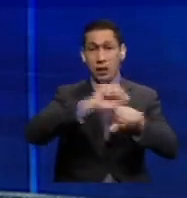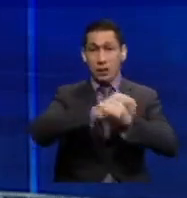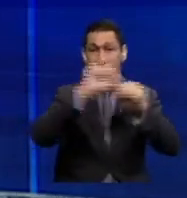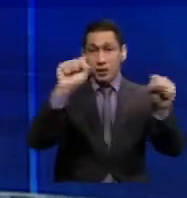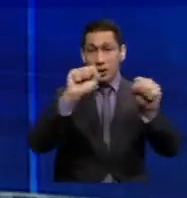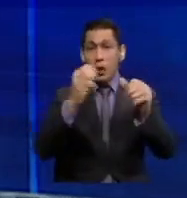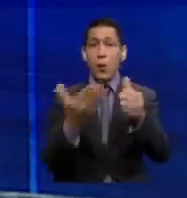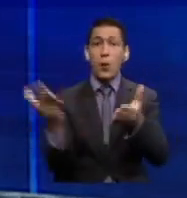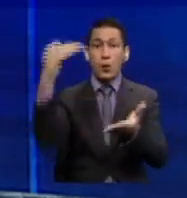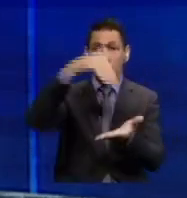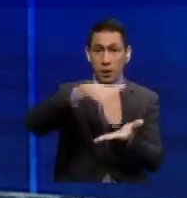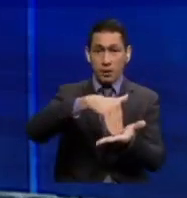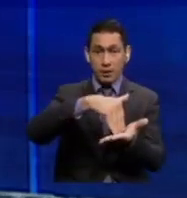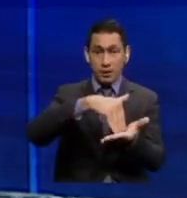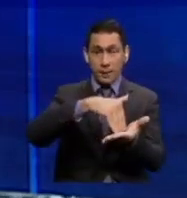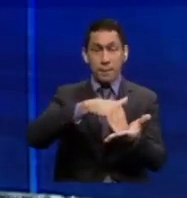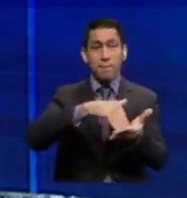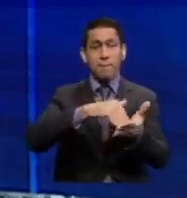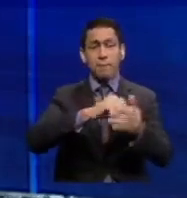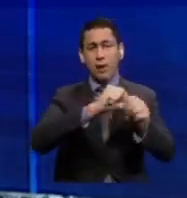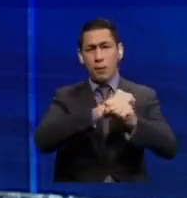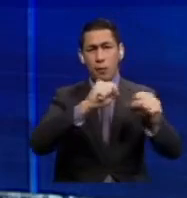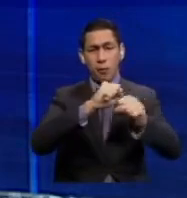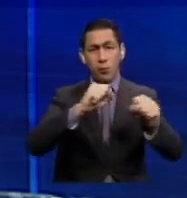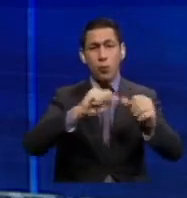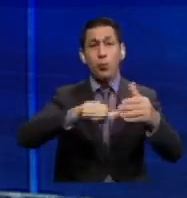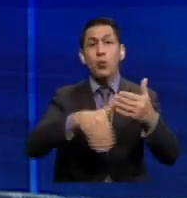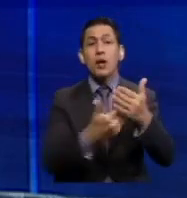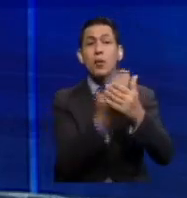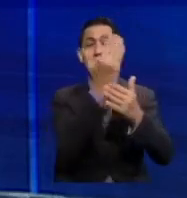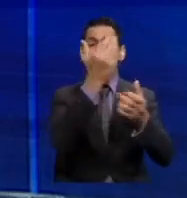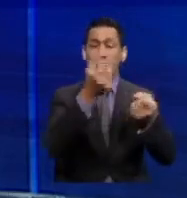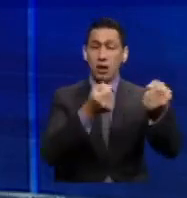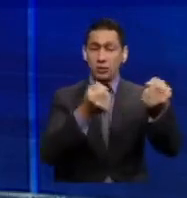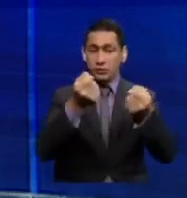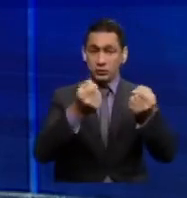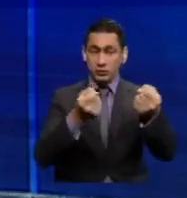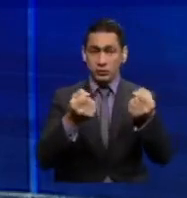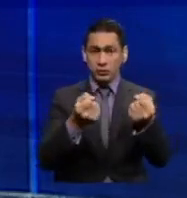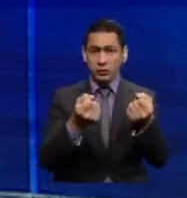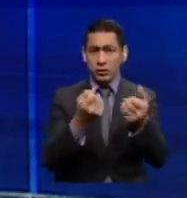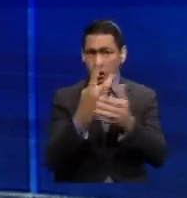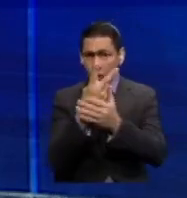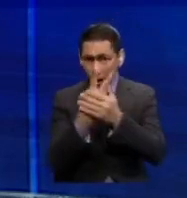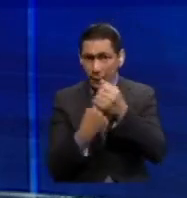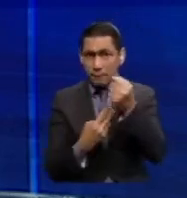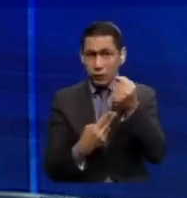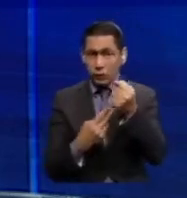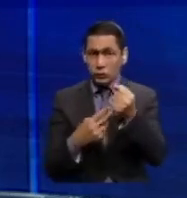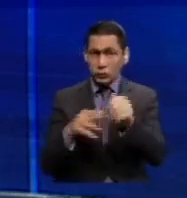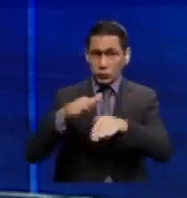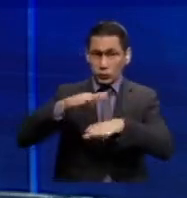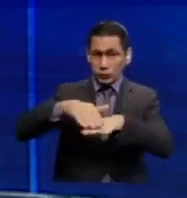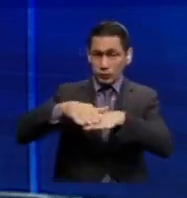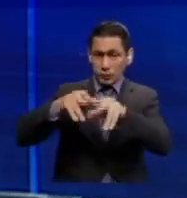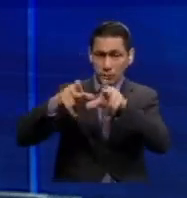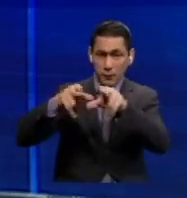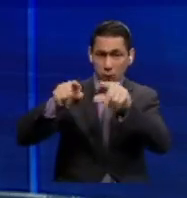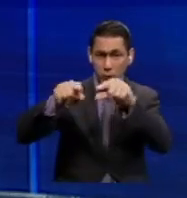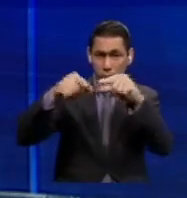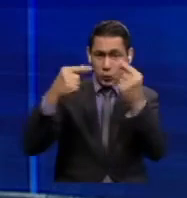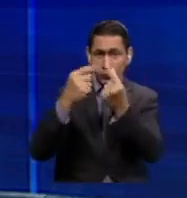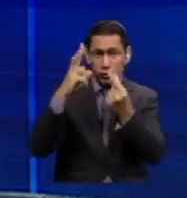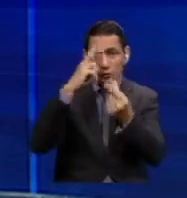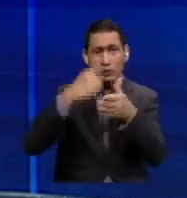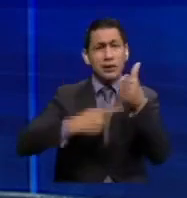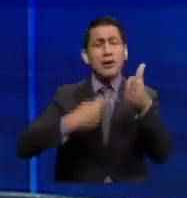como decíamos, el que estamos viendo atrás tuyo. ¿Estos dos estarían relacionados? ¿Dijo algo la autoridad sobre eso? ¿Y si los 6